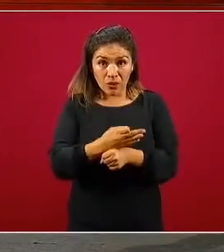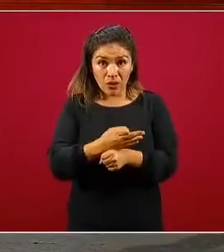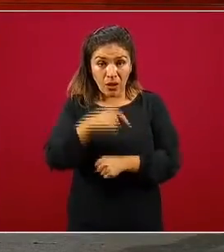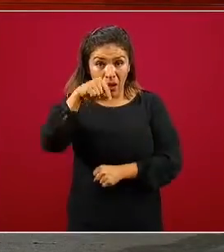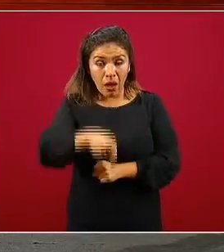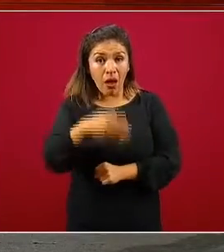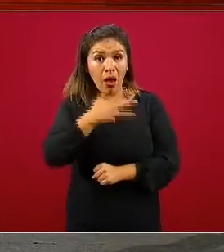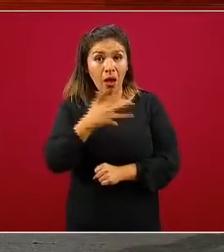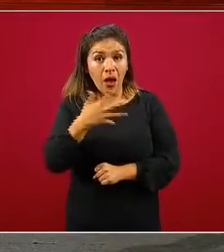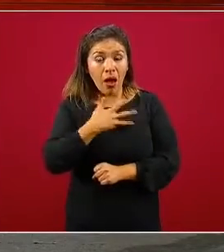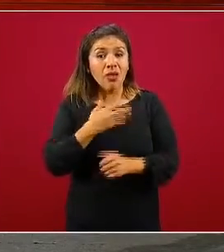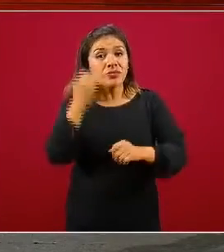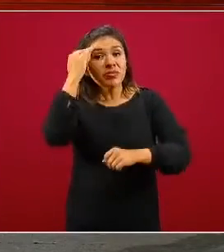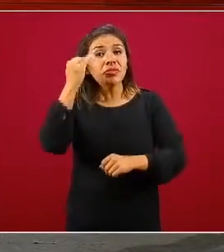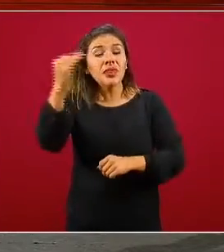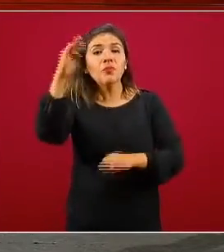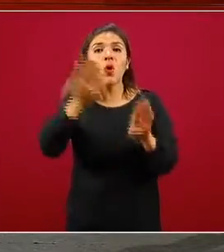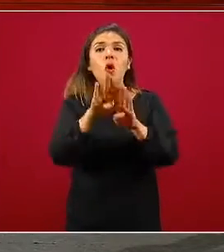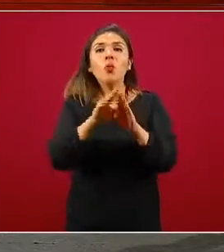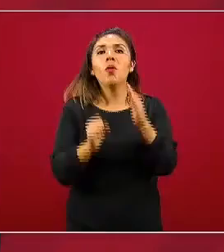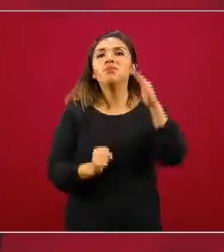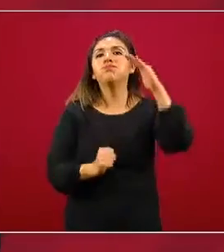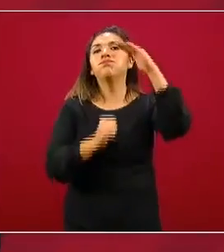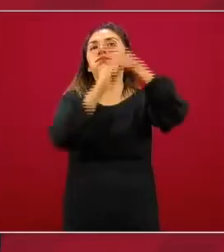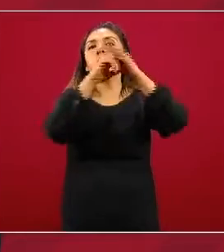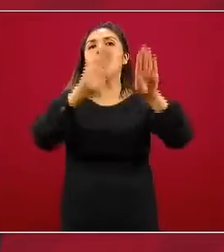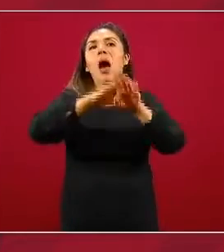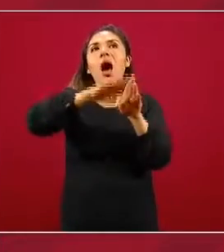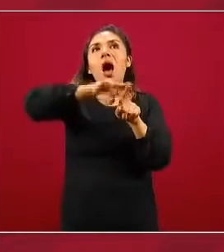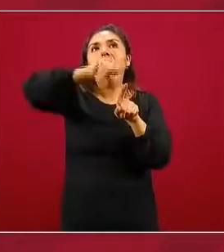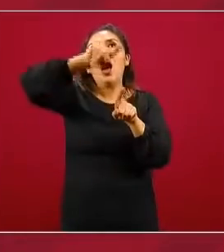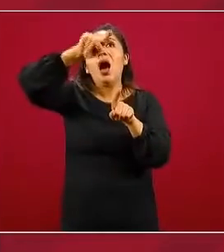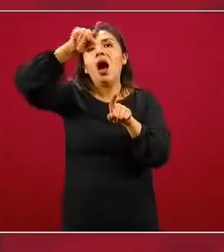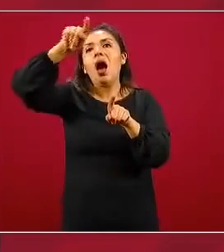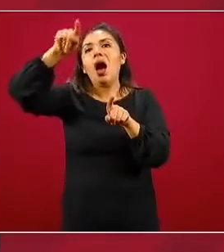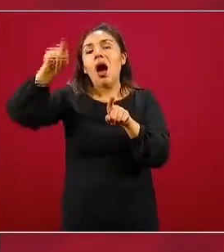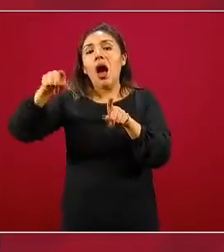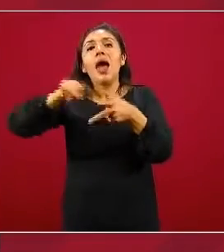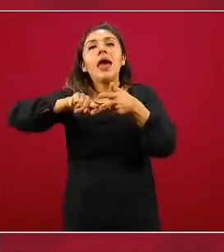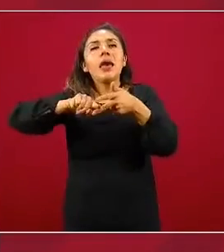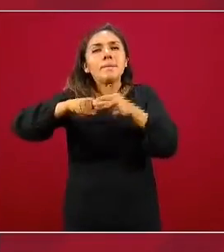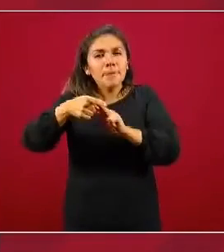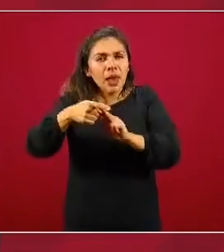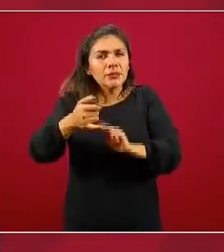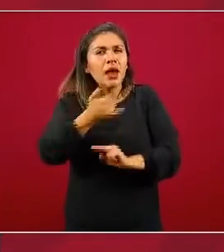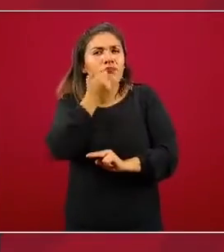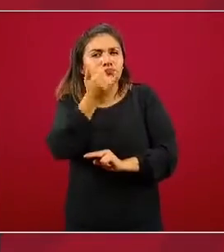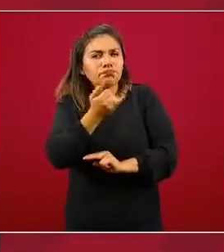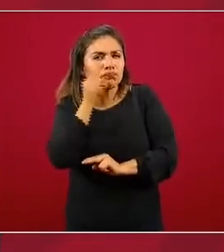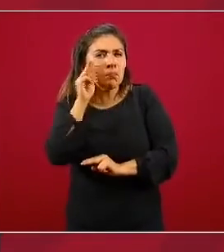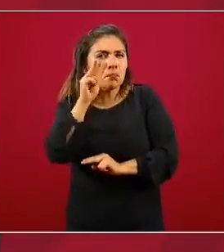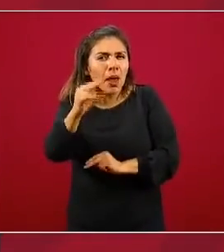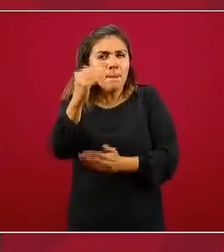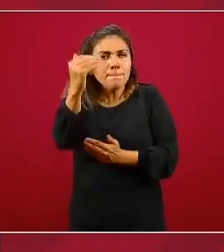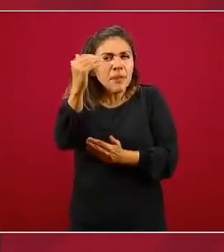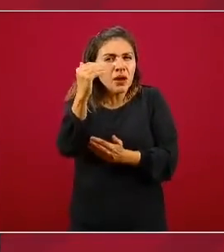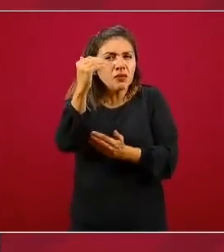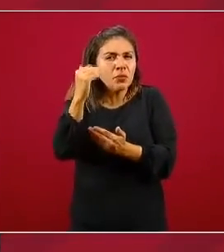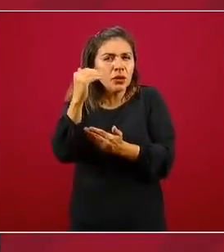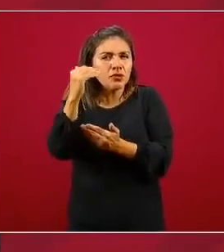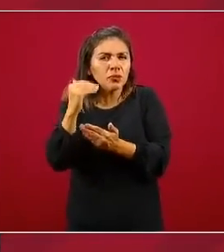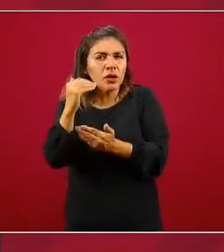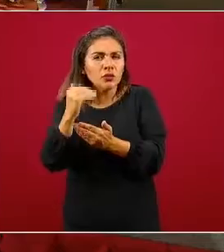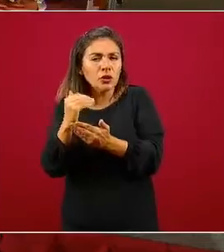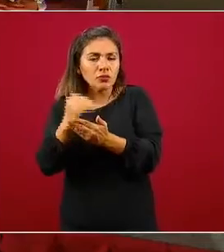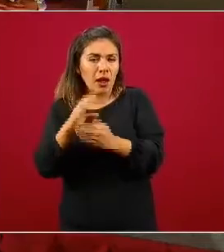tenemos el periodo de la cresta y que está en una meseta. Ya empezamos a ver señales tempranas de reducción en la